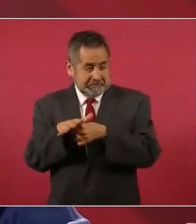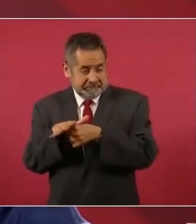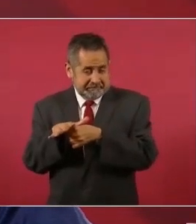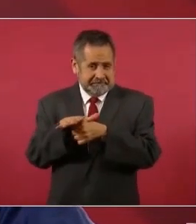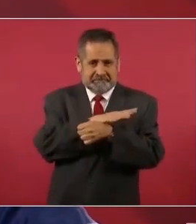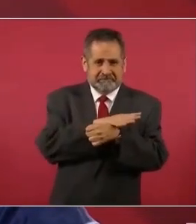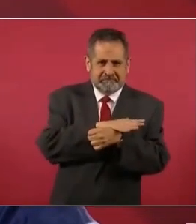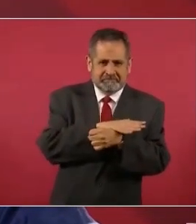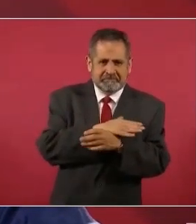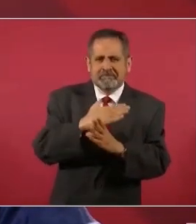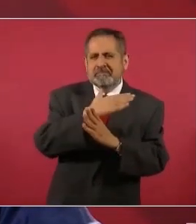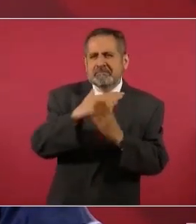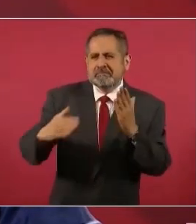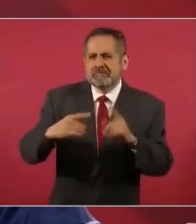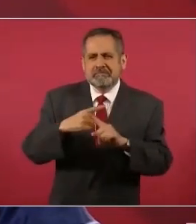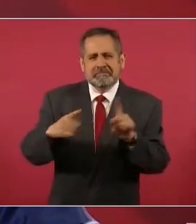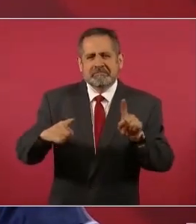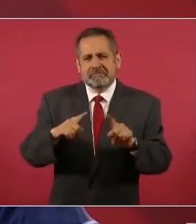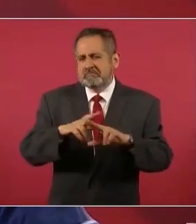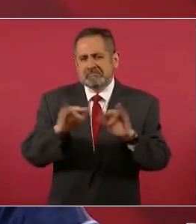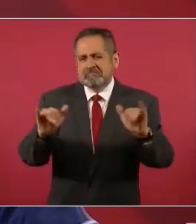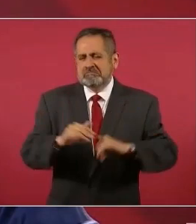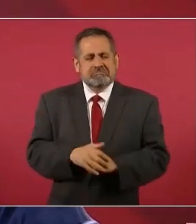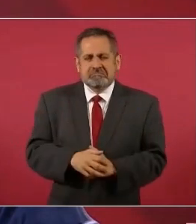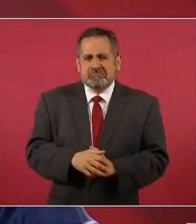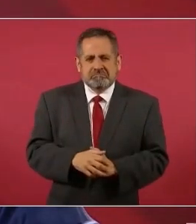llenado ni la mitad del Zócalo.